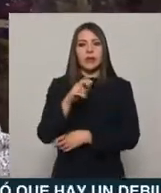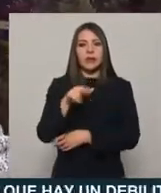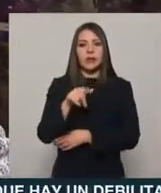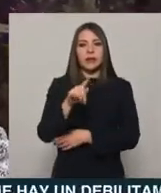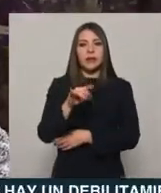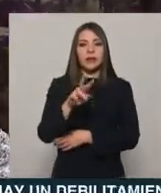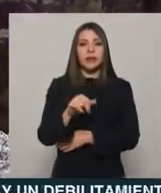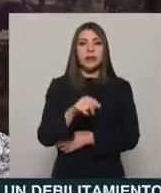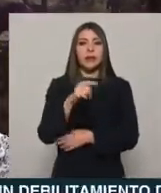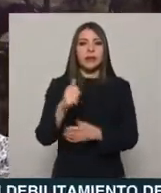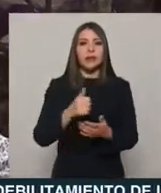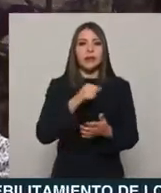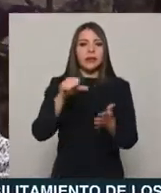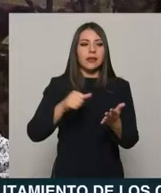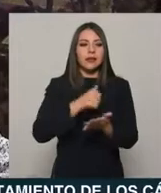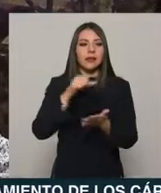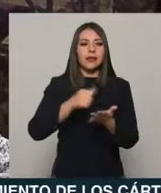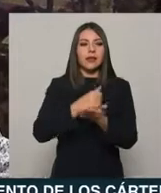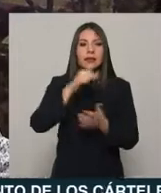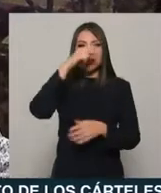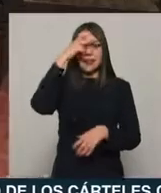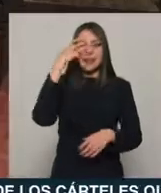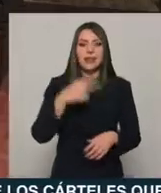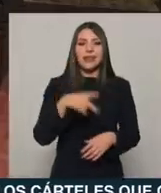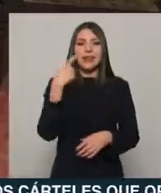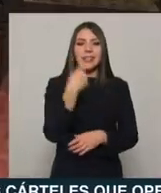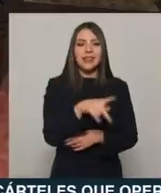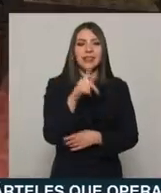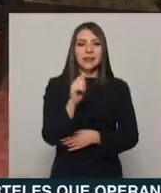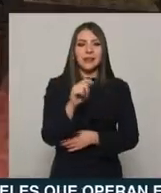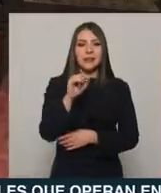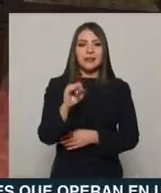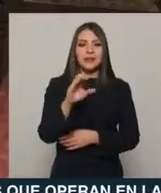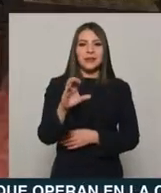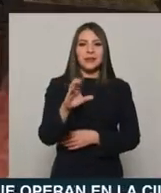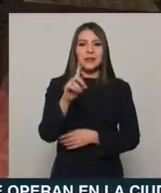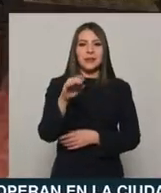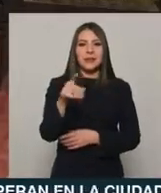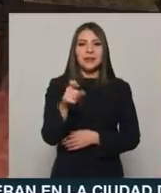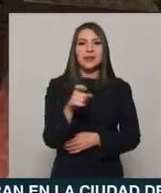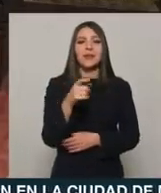Ciudad de México. Bueno, pues ya lo saben, es parte de lo que ofrece el Tribunal Superior de Justicia de la ciudad. Muchísimas gracias por acompañarnos. Gracias a ti, Ale.